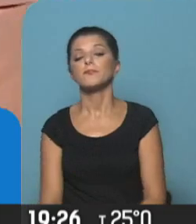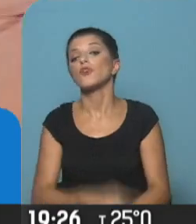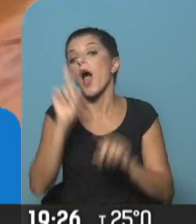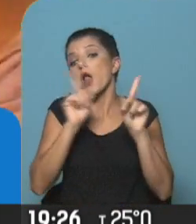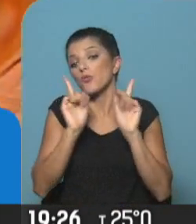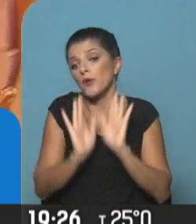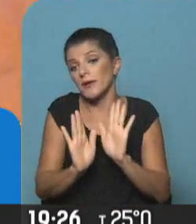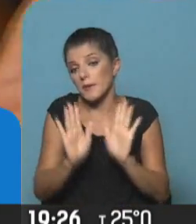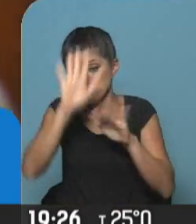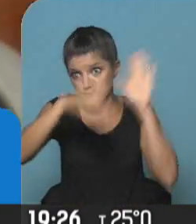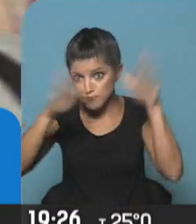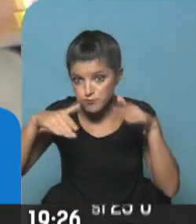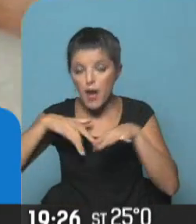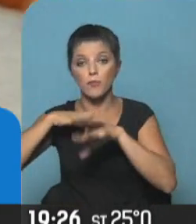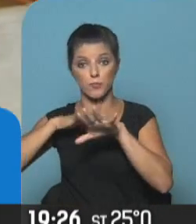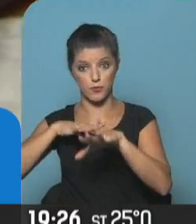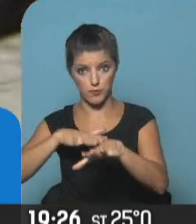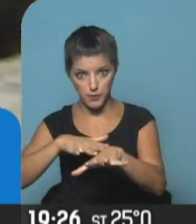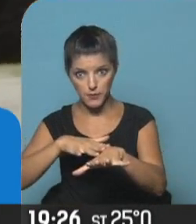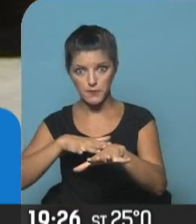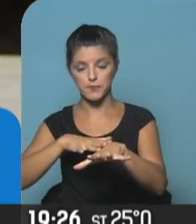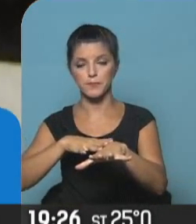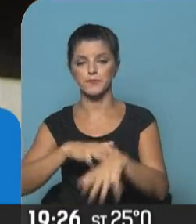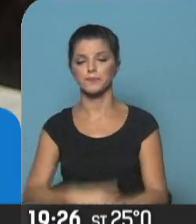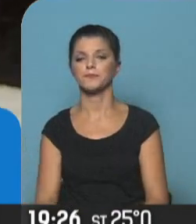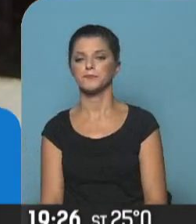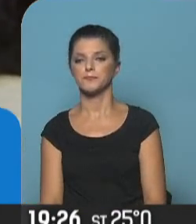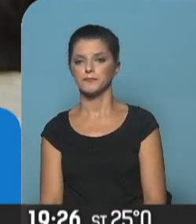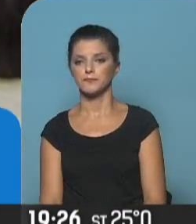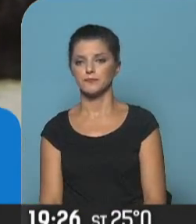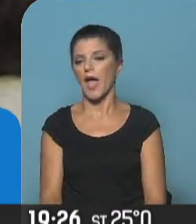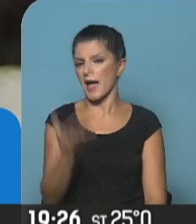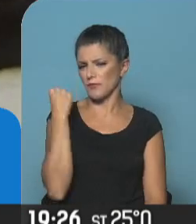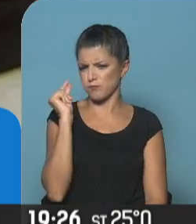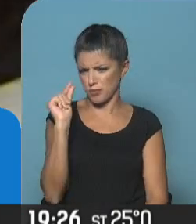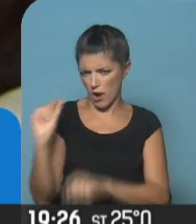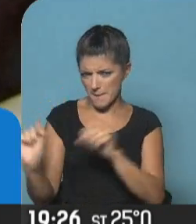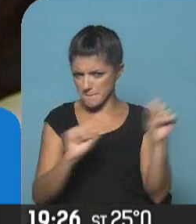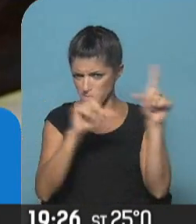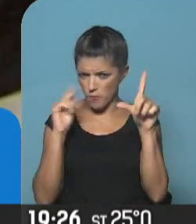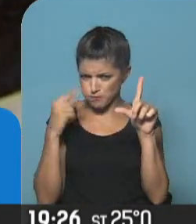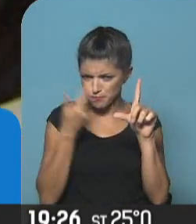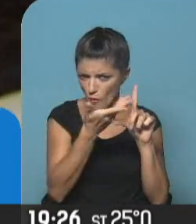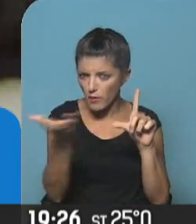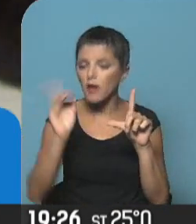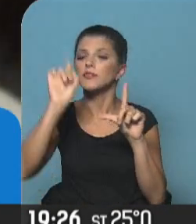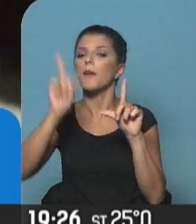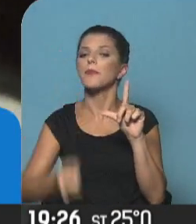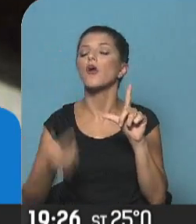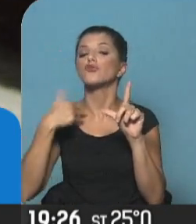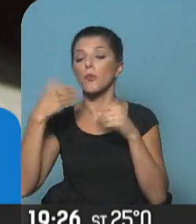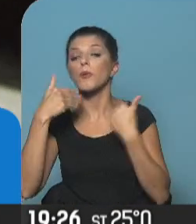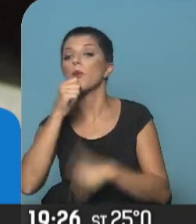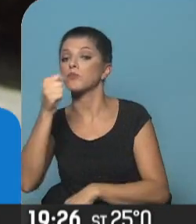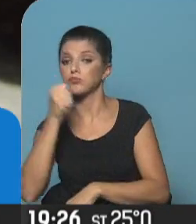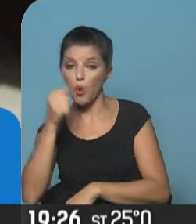marcha que se está desarrollando en este momento. Las imágenes de hace instantes, y ya tuvimos la posibilidad también de compartir la palabra de alguno de